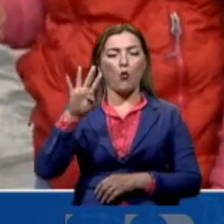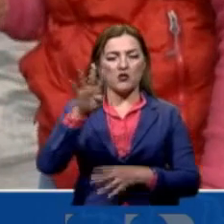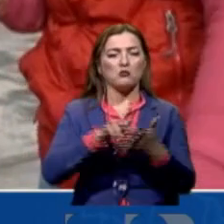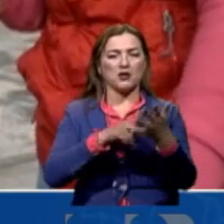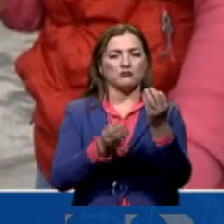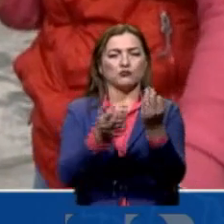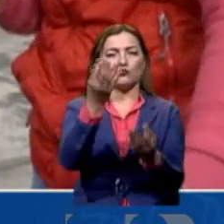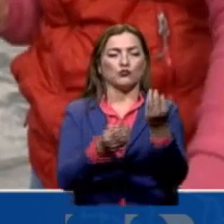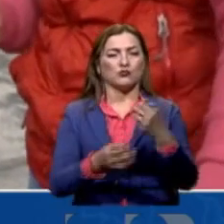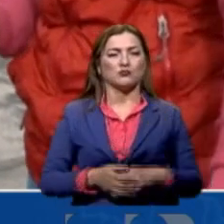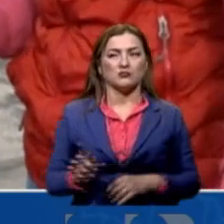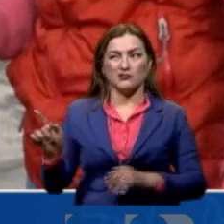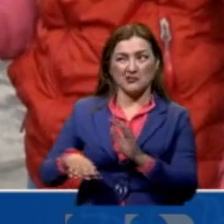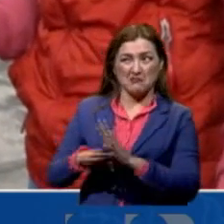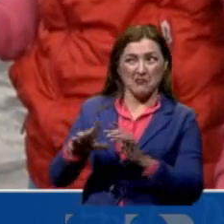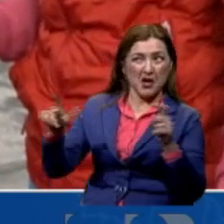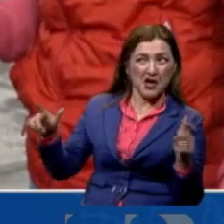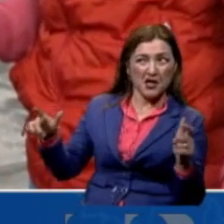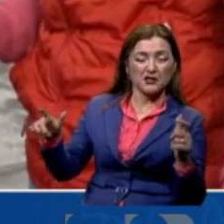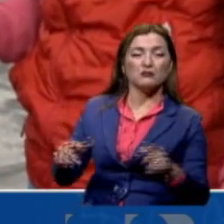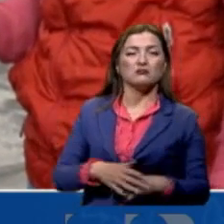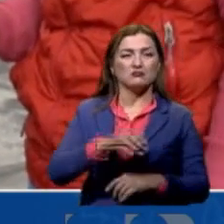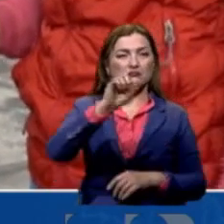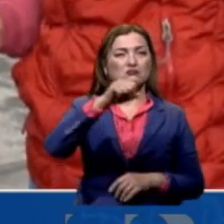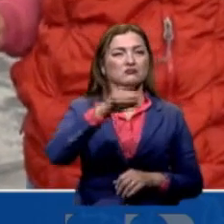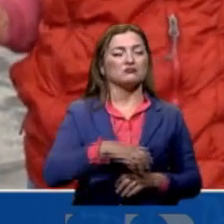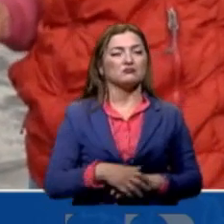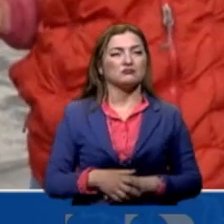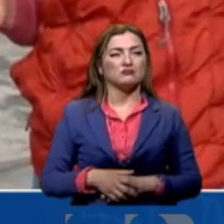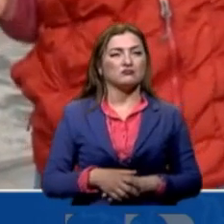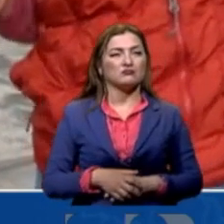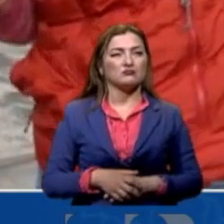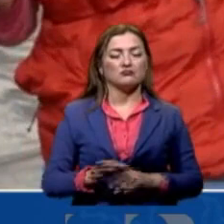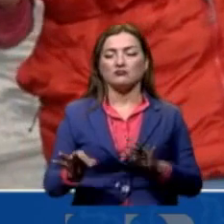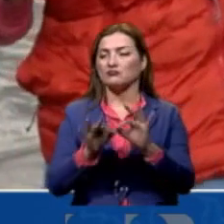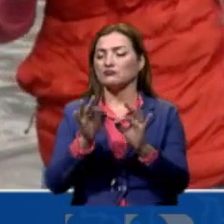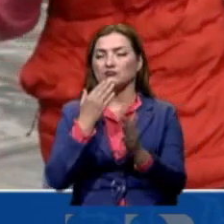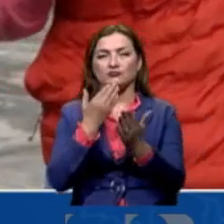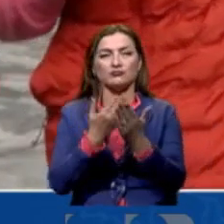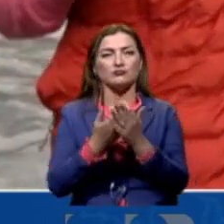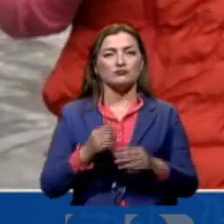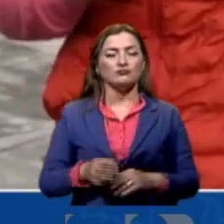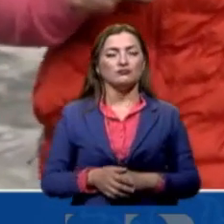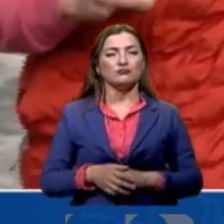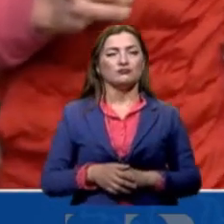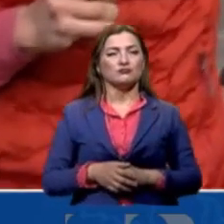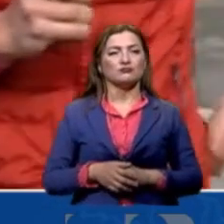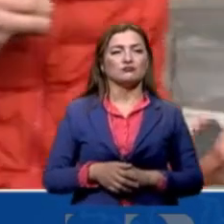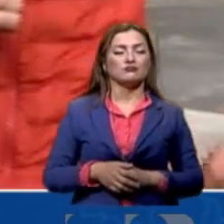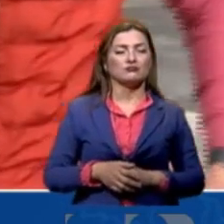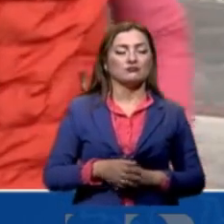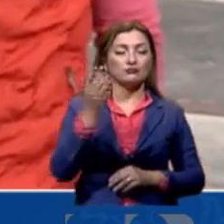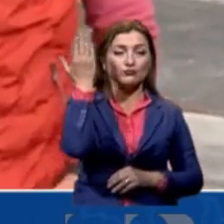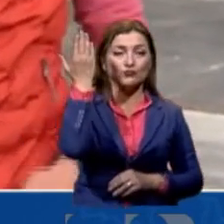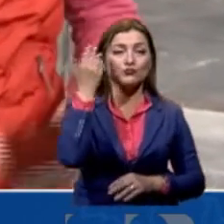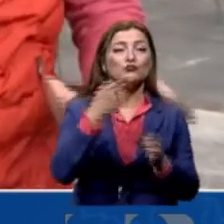Okay, ajá. Pero, ¿y este es el de mayor magnitud? Sí. Ok, perfecto. Muchísimas gracias, Lube. Bueno, y a propósito también de este tema, el alcalde